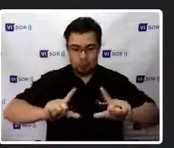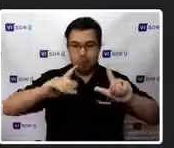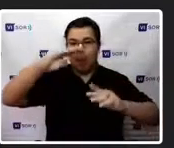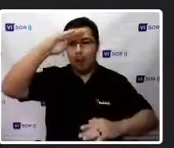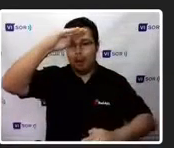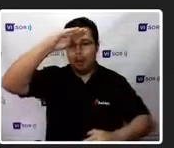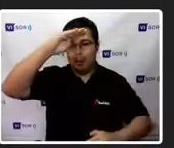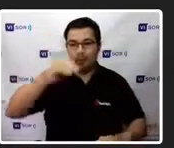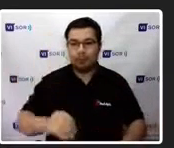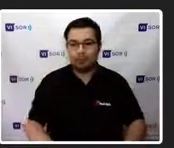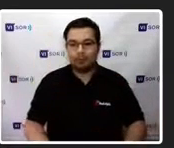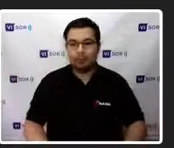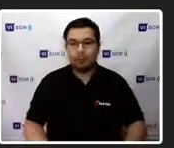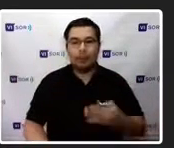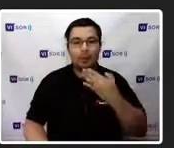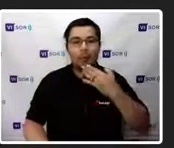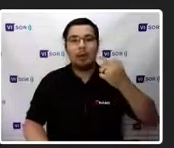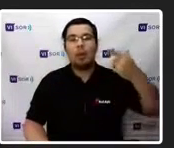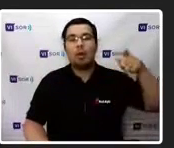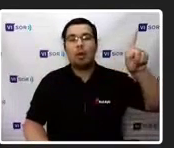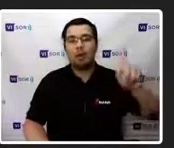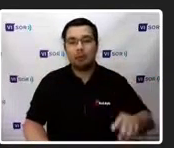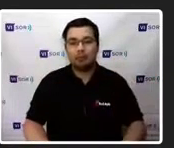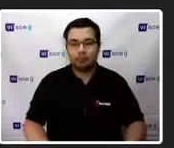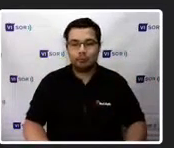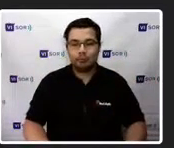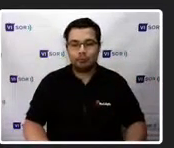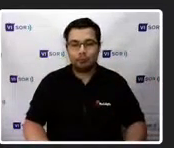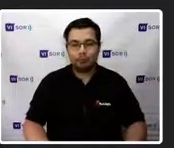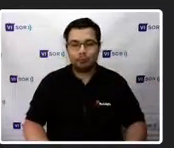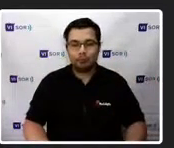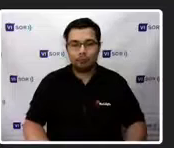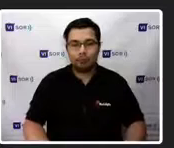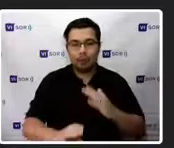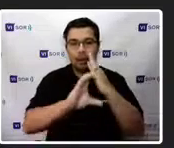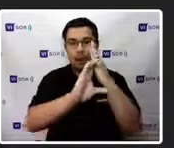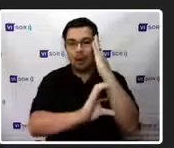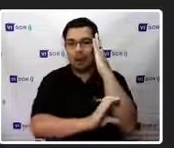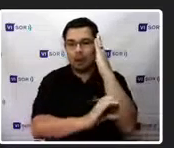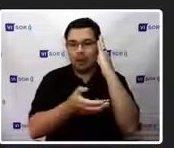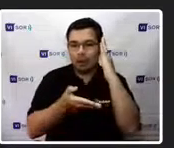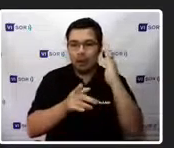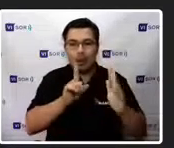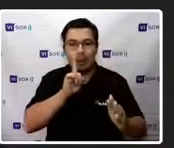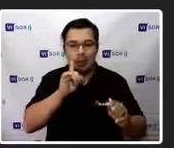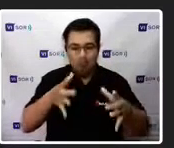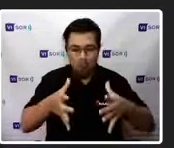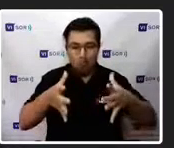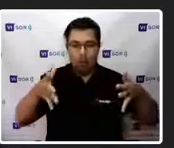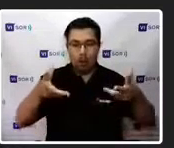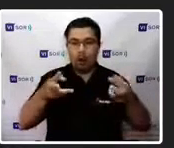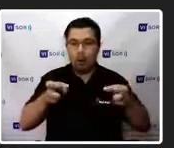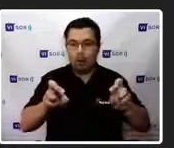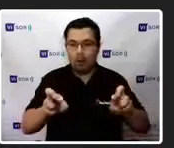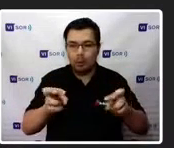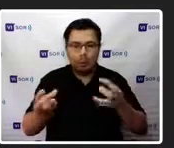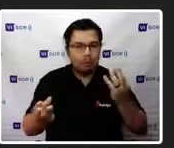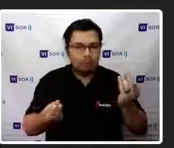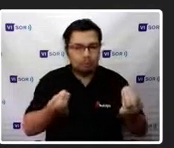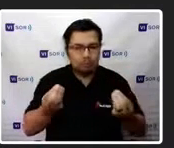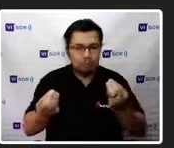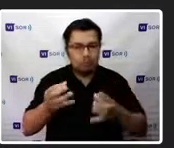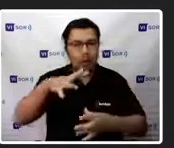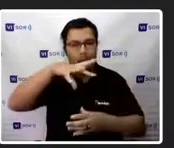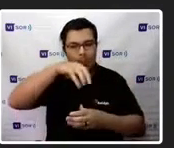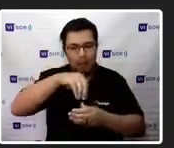También encuentro que la carrera tiene una gran oportunidad y es que dentro de estos